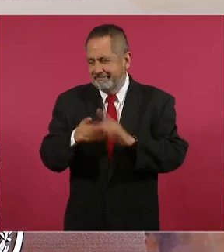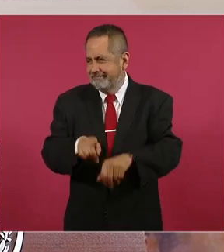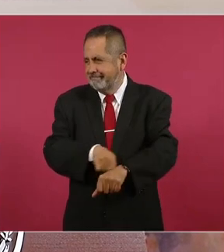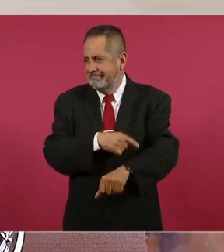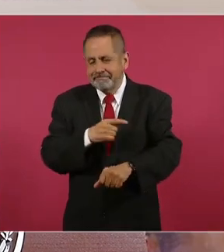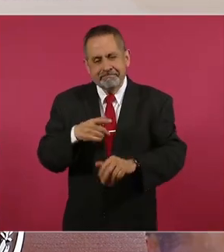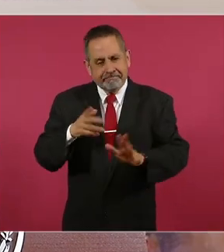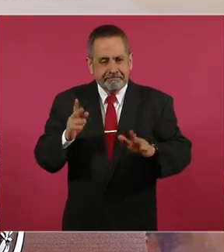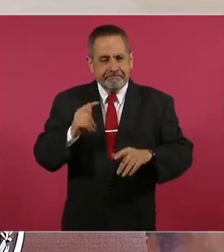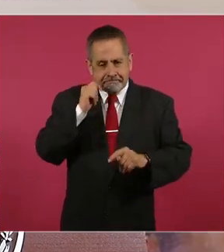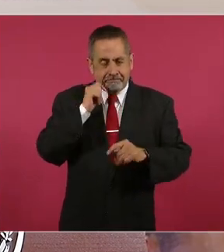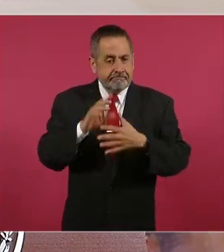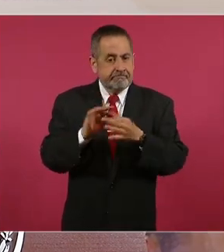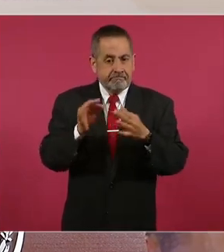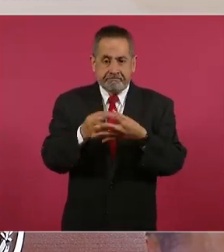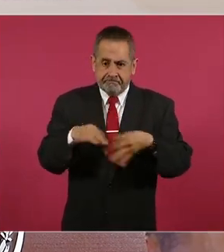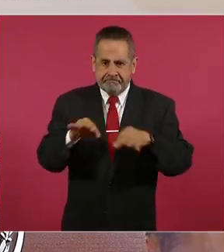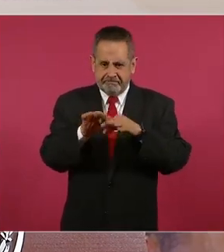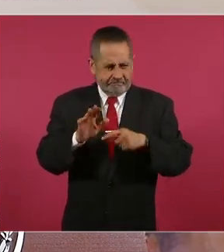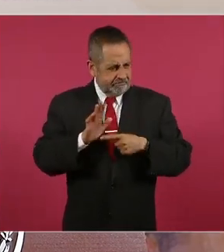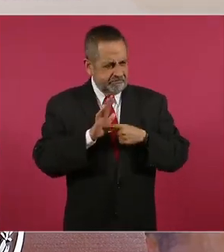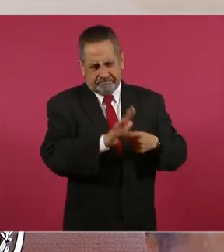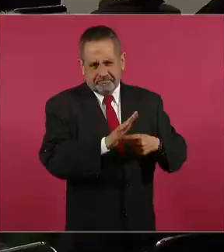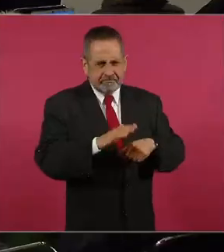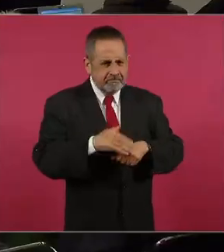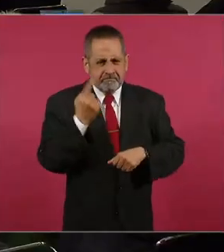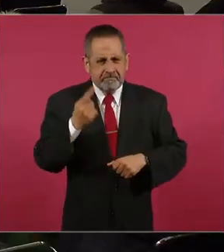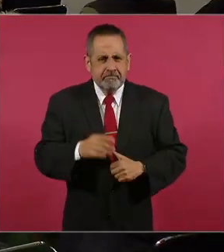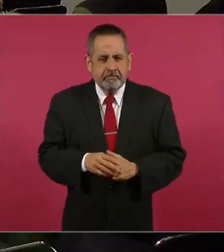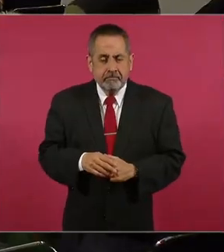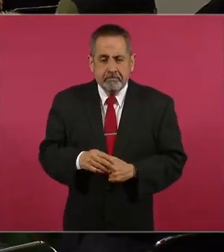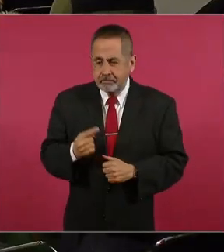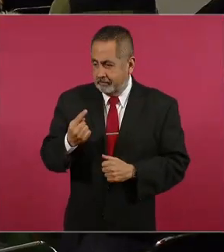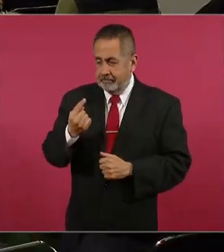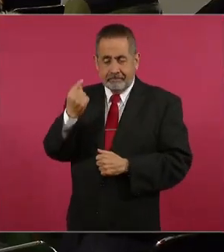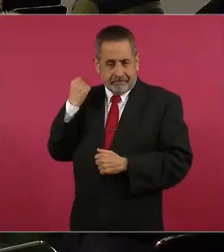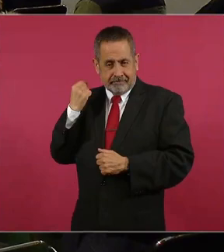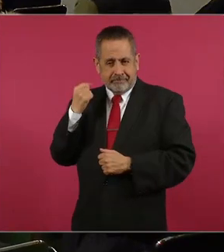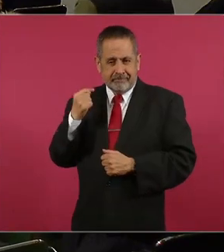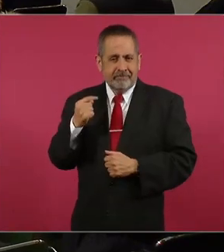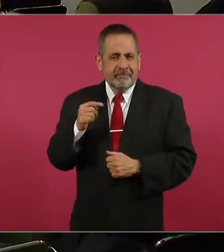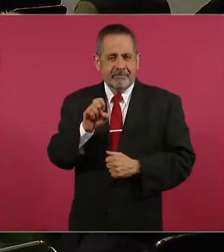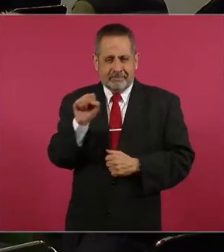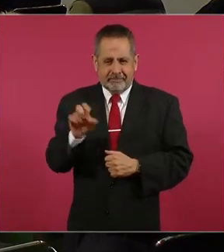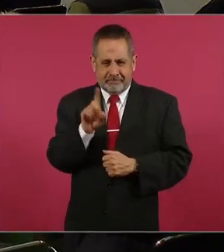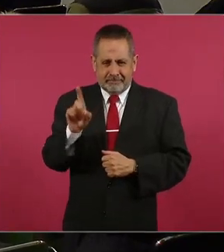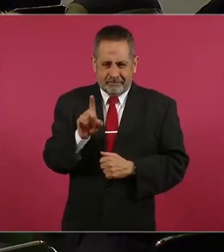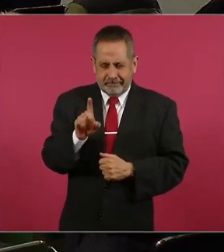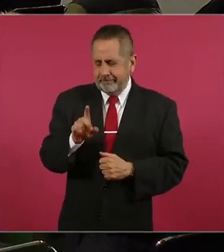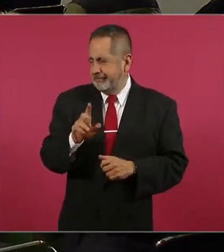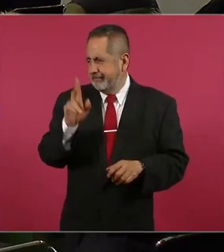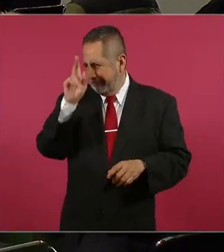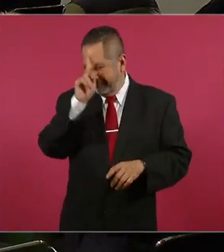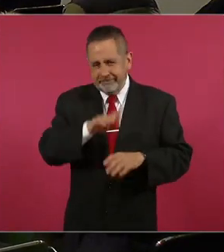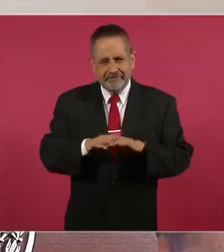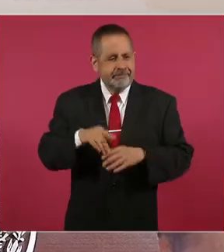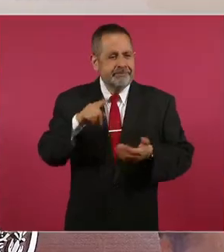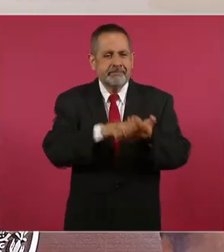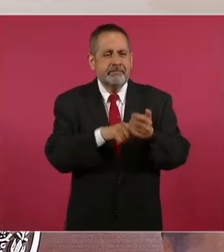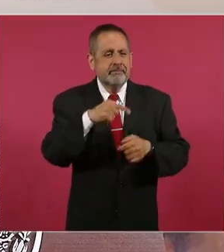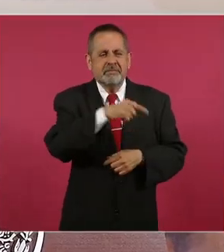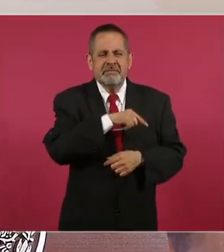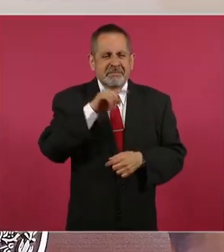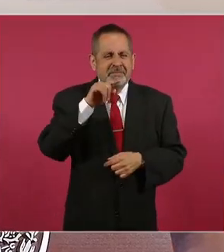importante porque el fin de semana ya, bueno, Broso me